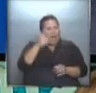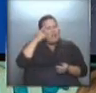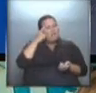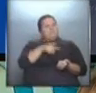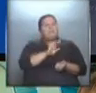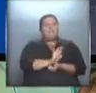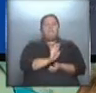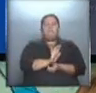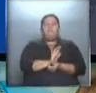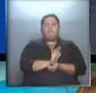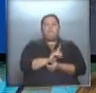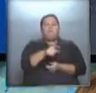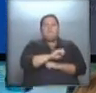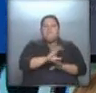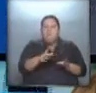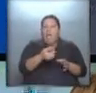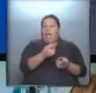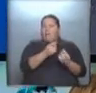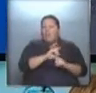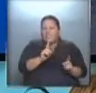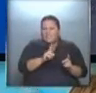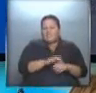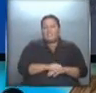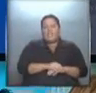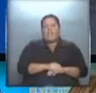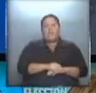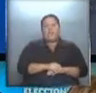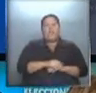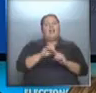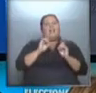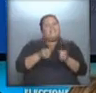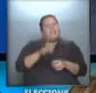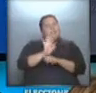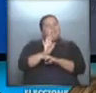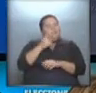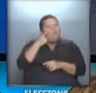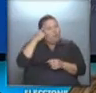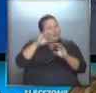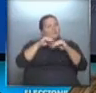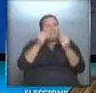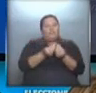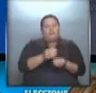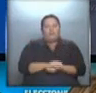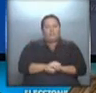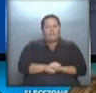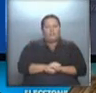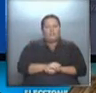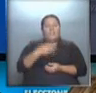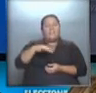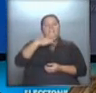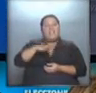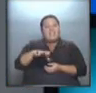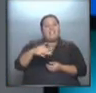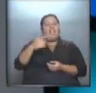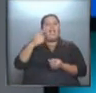juzgado como que no han funcionado. Me parece que es una lectura también bastante pobre en lo conceptual, porque hay que entender que las